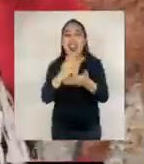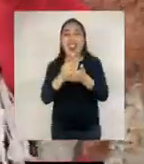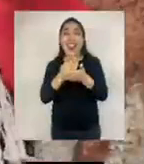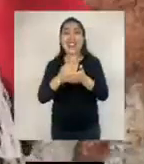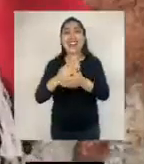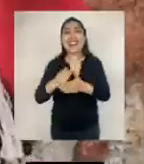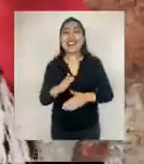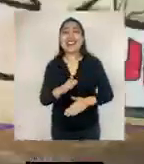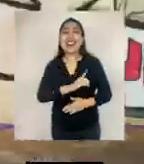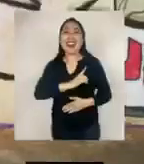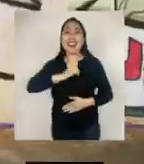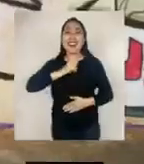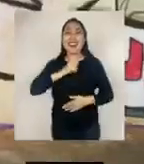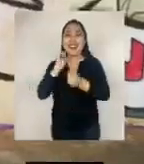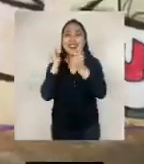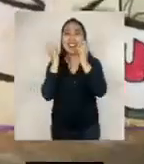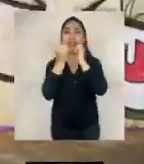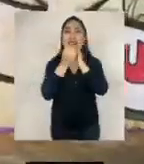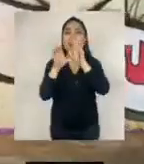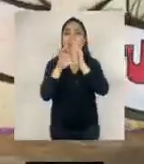supuesto.